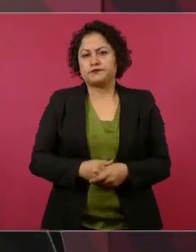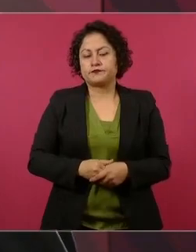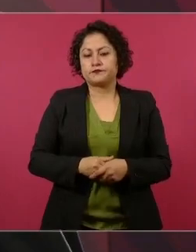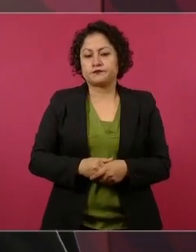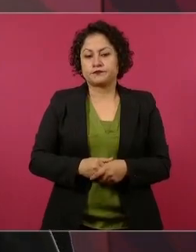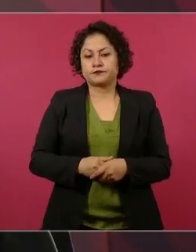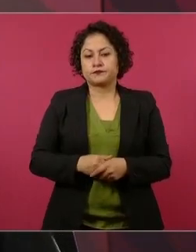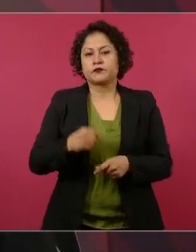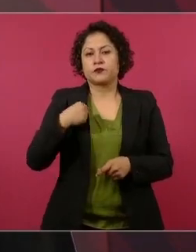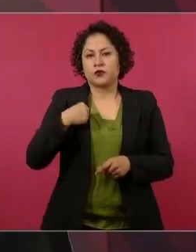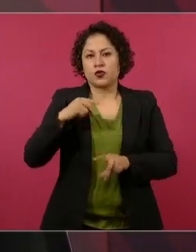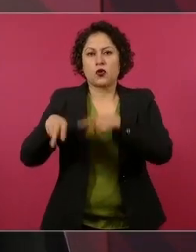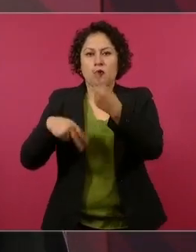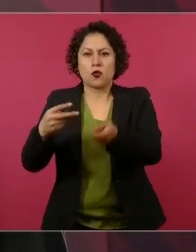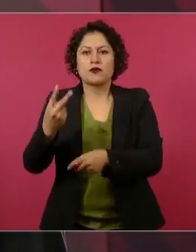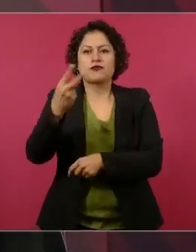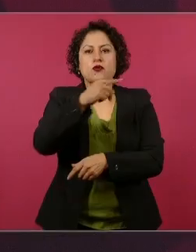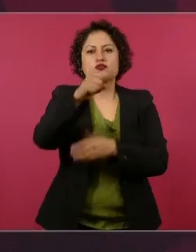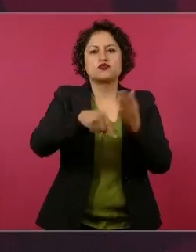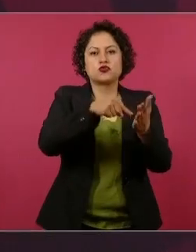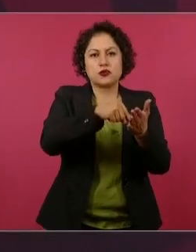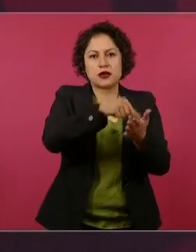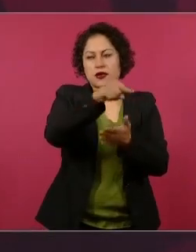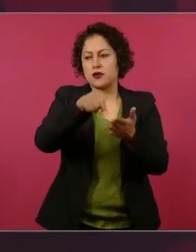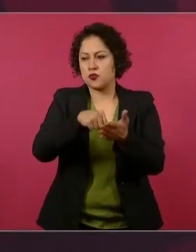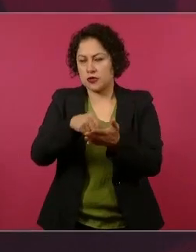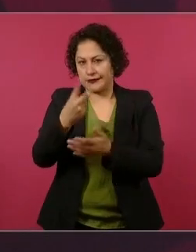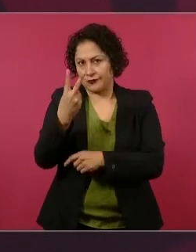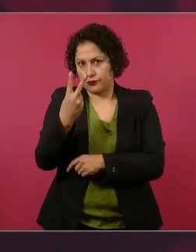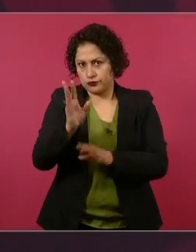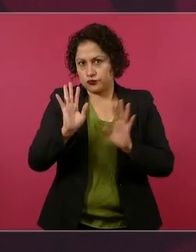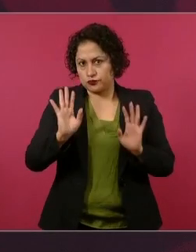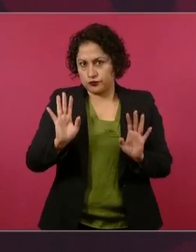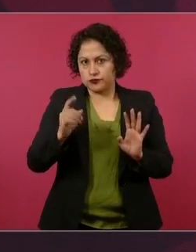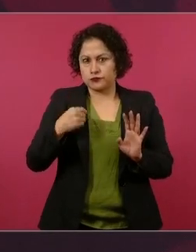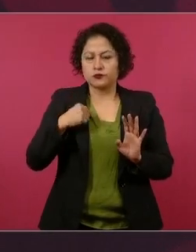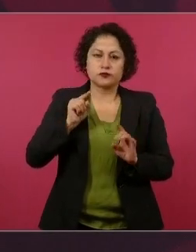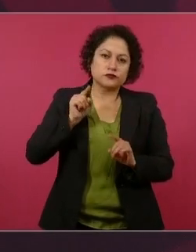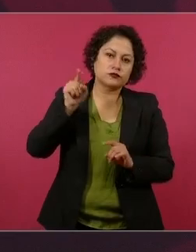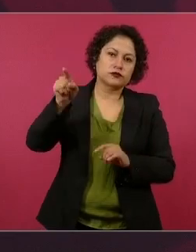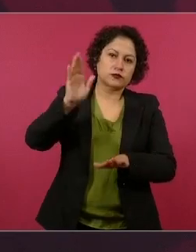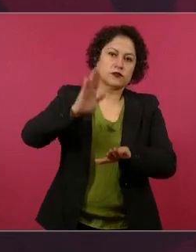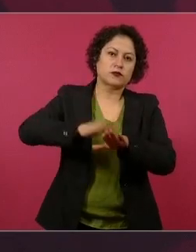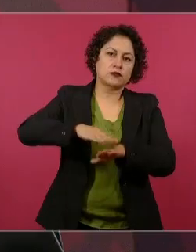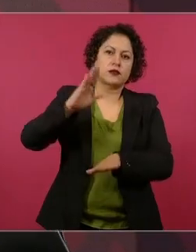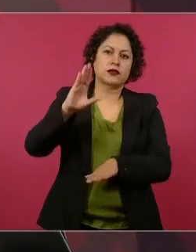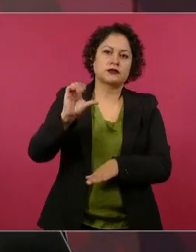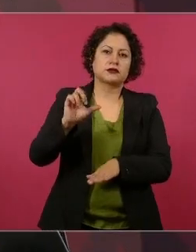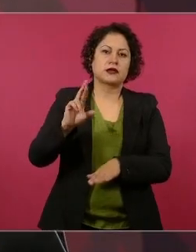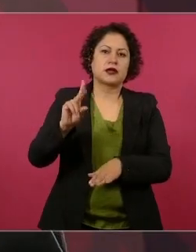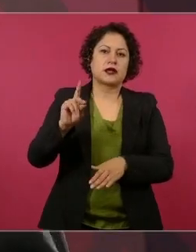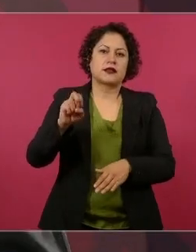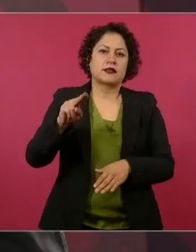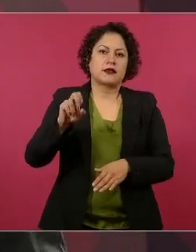a dos lugares, pero básicamente al Cardenal, me gusta